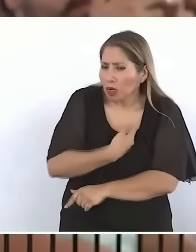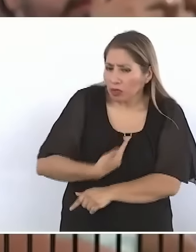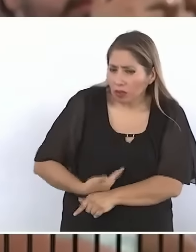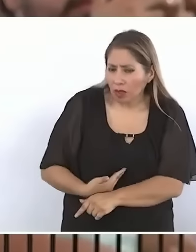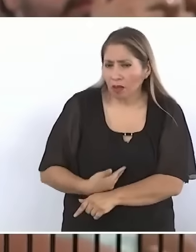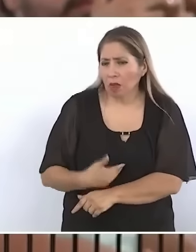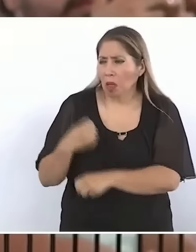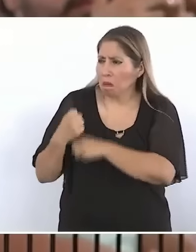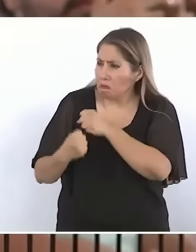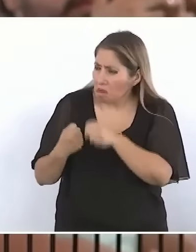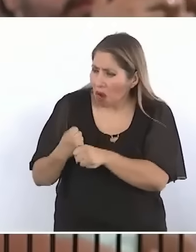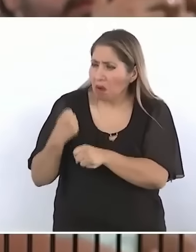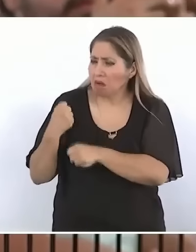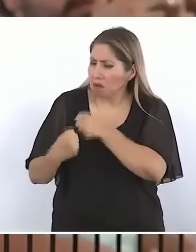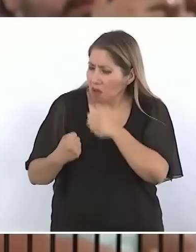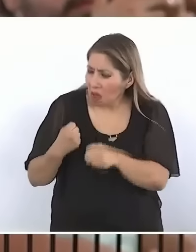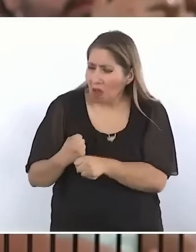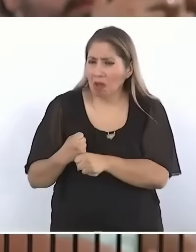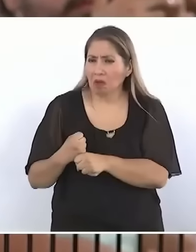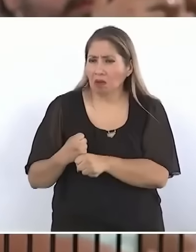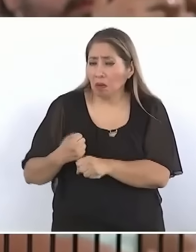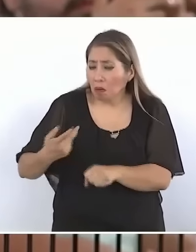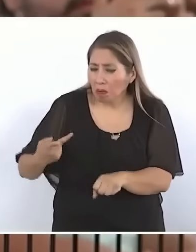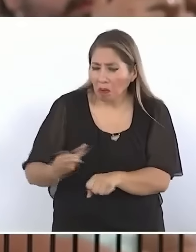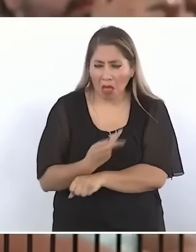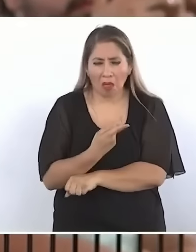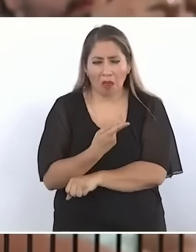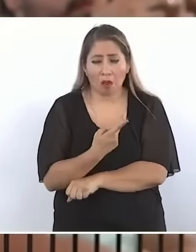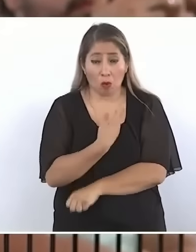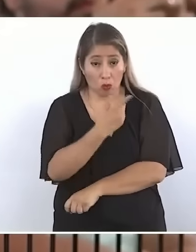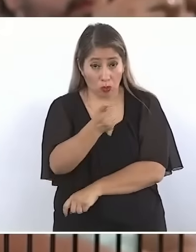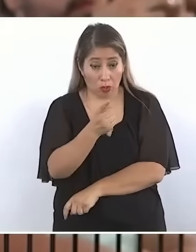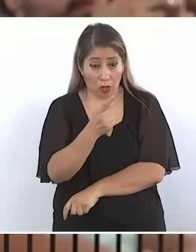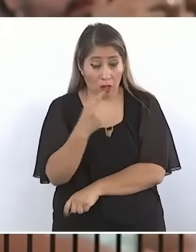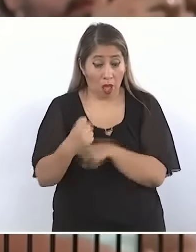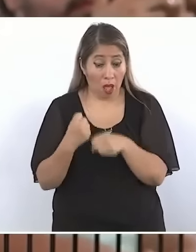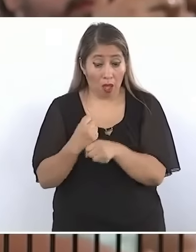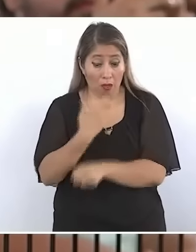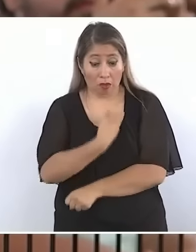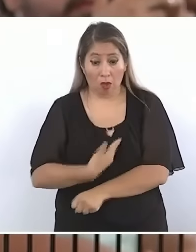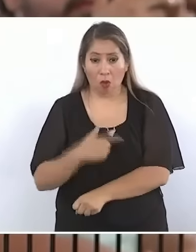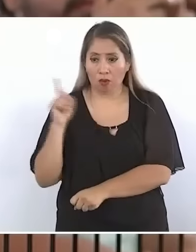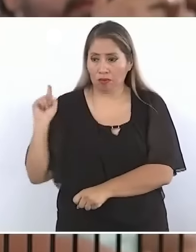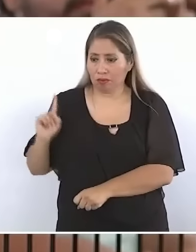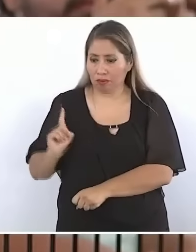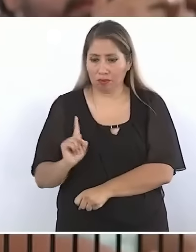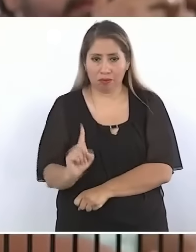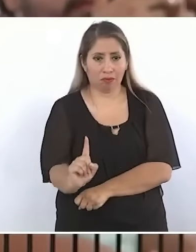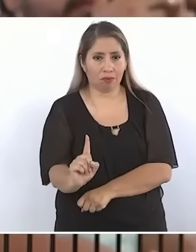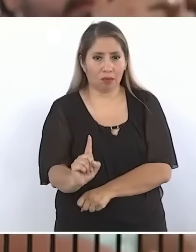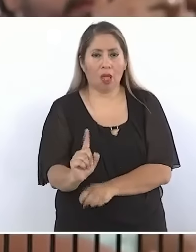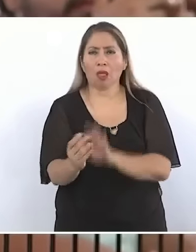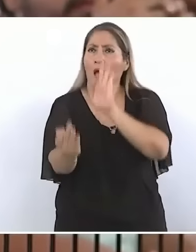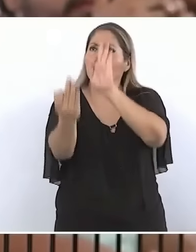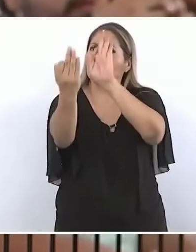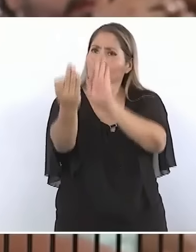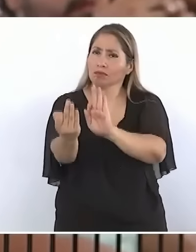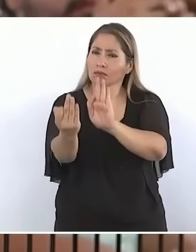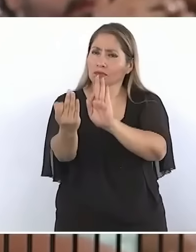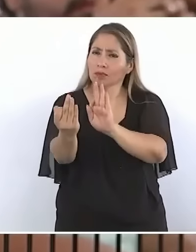que pasaron años para llegar a la presidencia, pues hoy aquí lo tenemos enfrente como